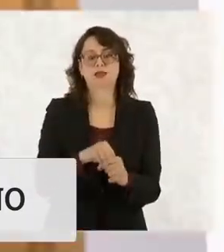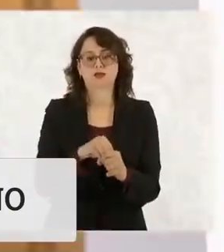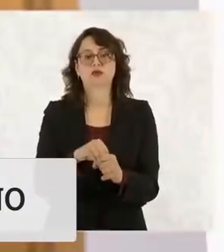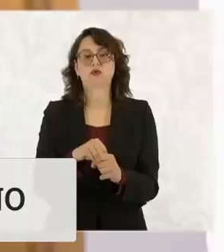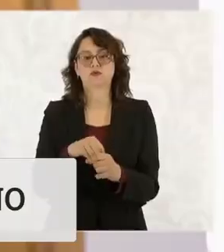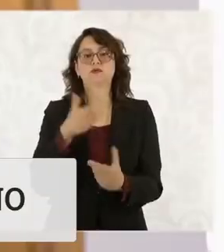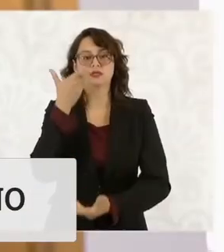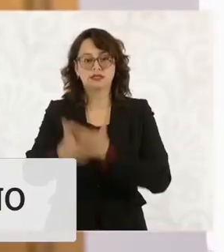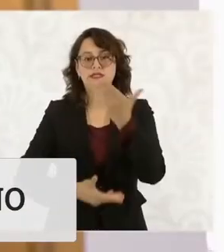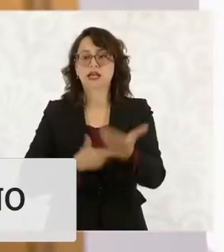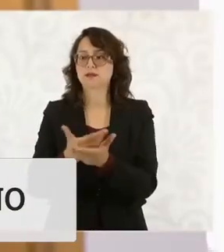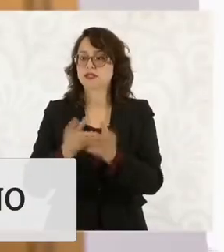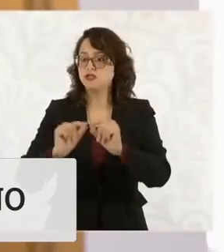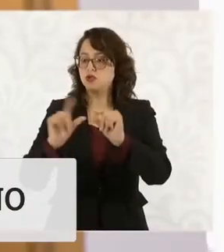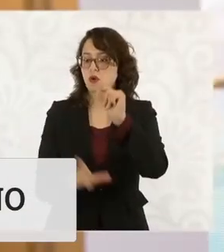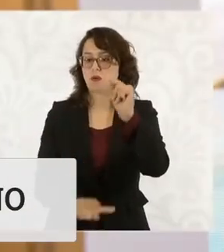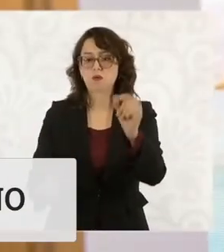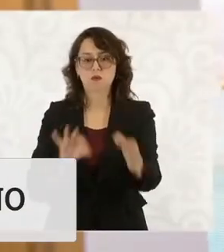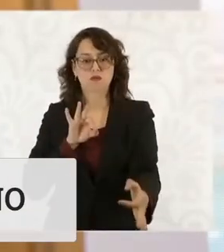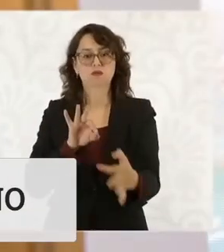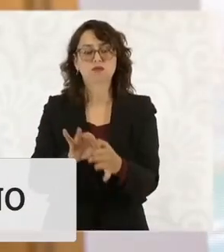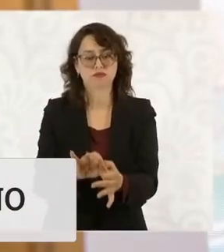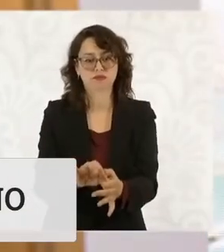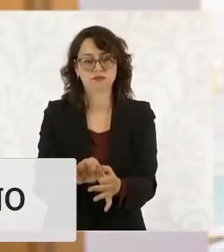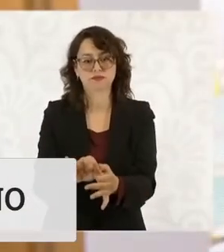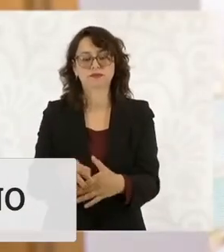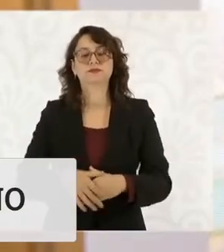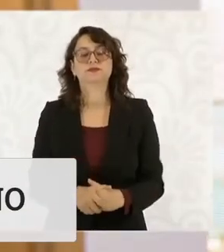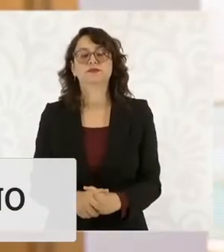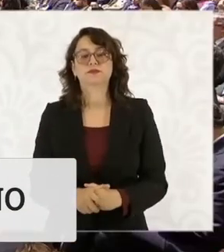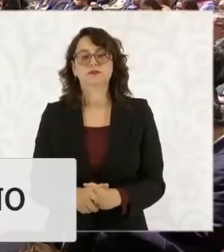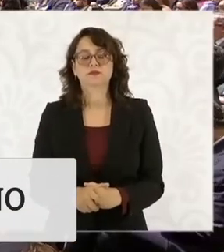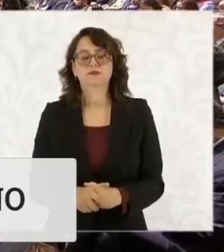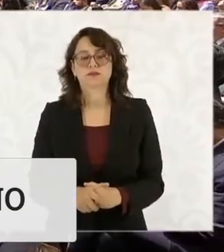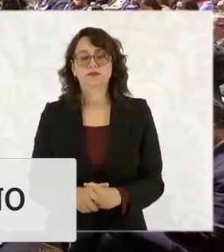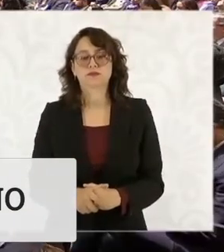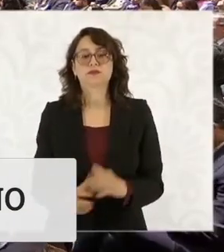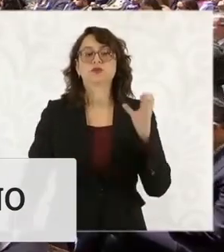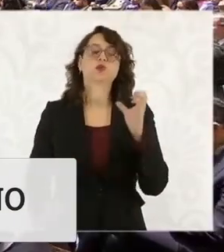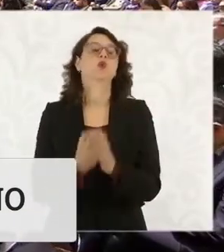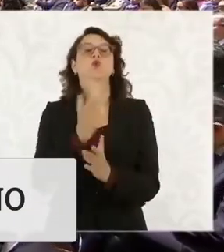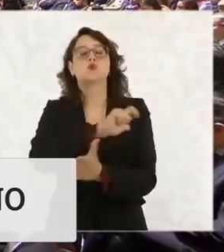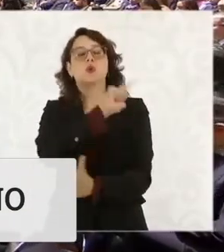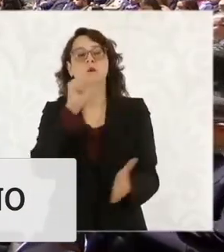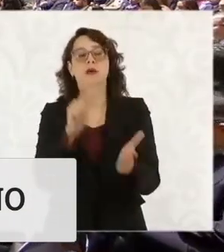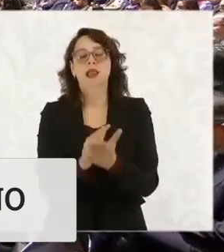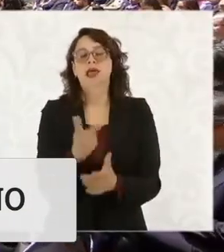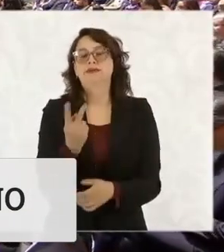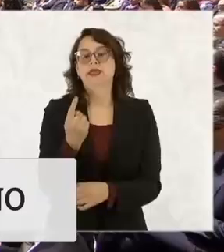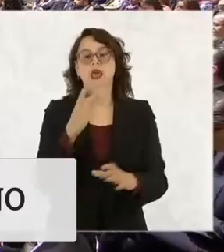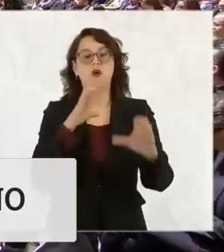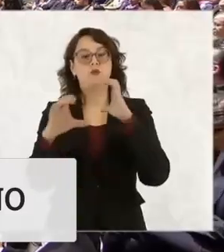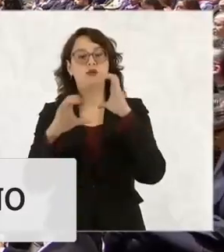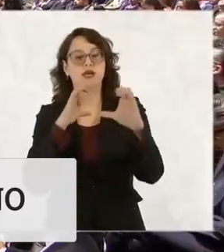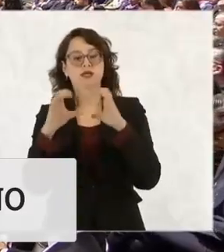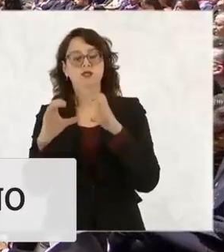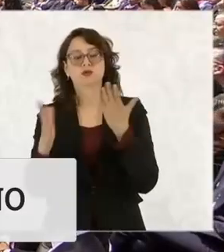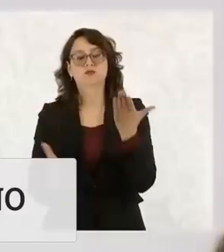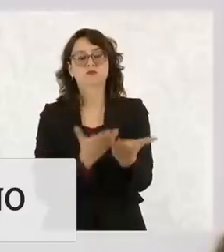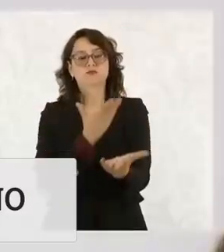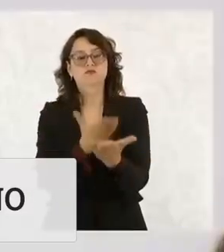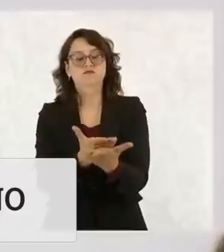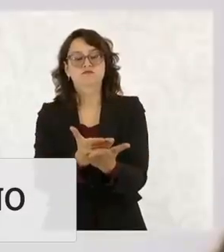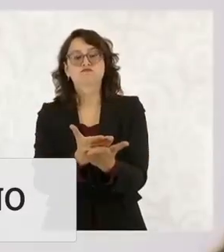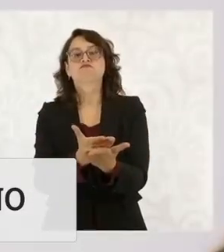integradas al servicio de la nación y del pueblo de México. La nueva ley de telecomunicaciones, que entre